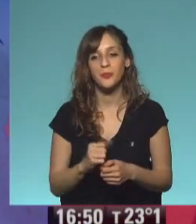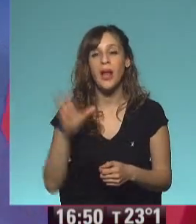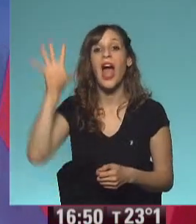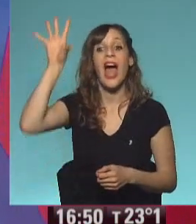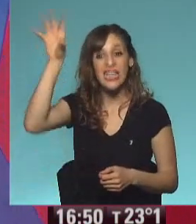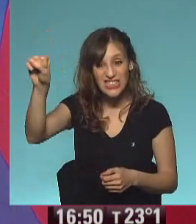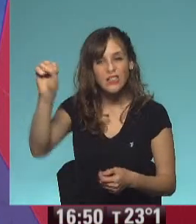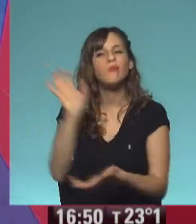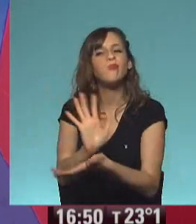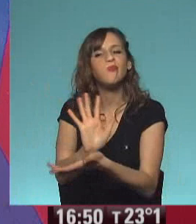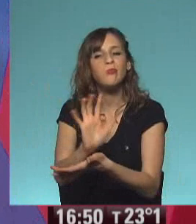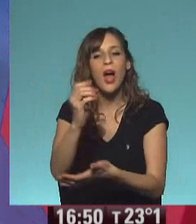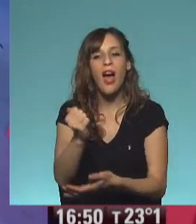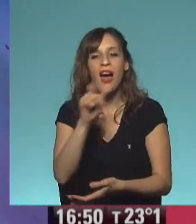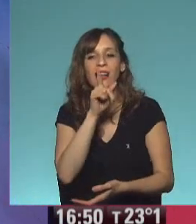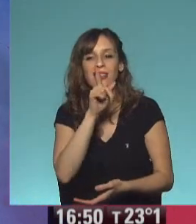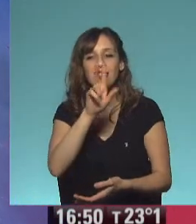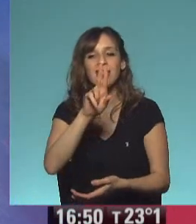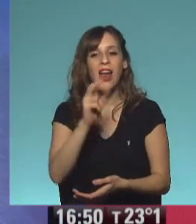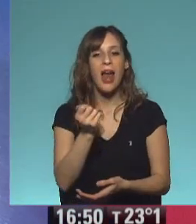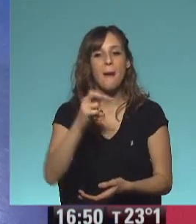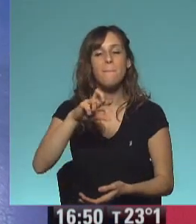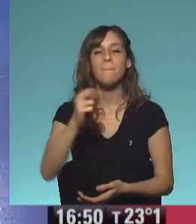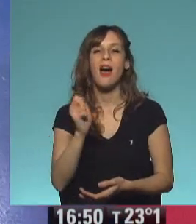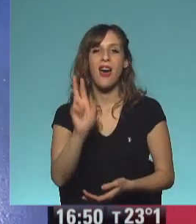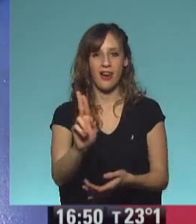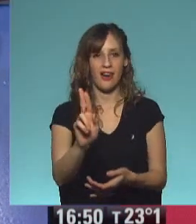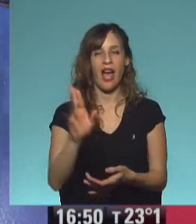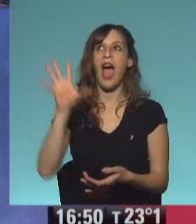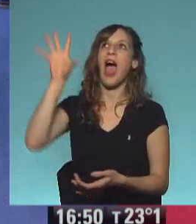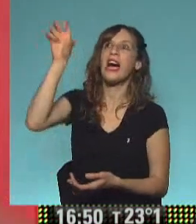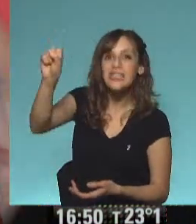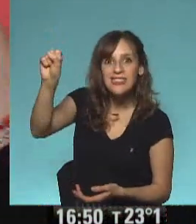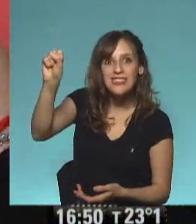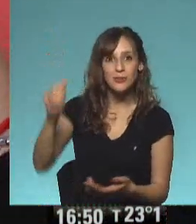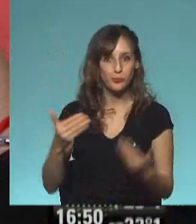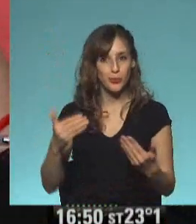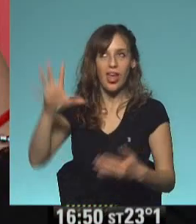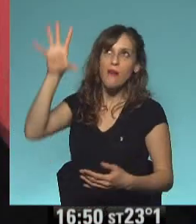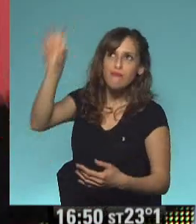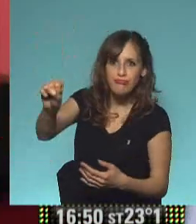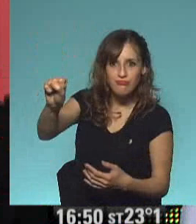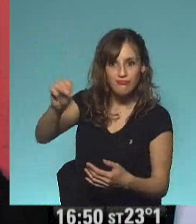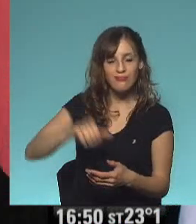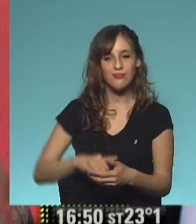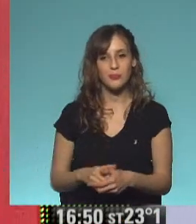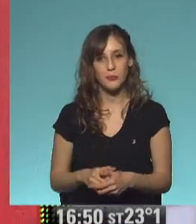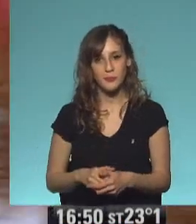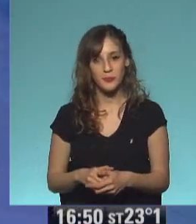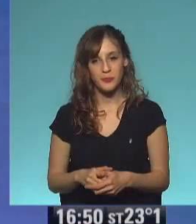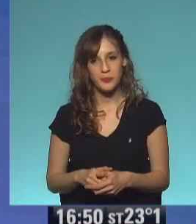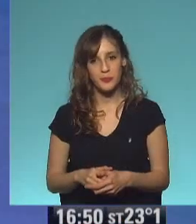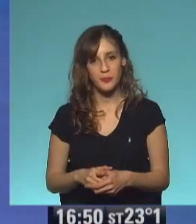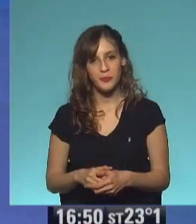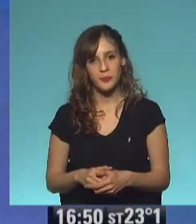muy bien claro para atrapar al atrapar a las manzanas las